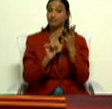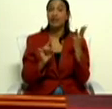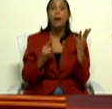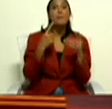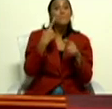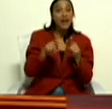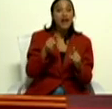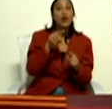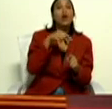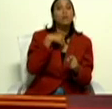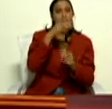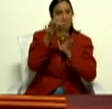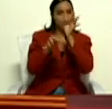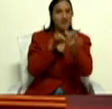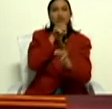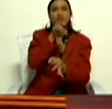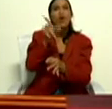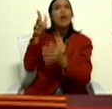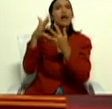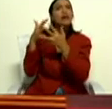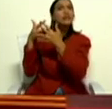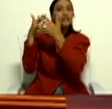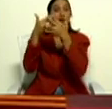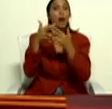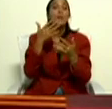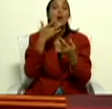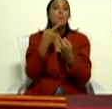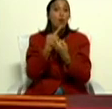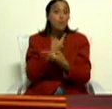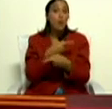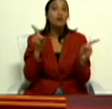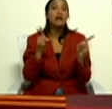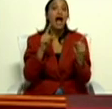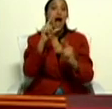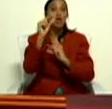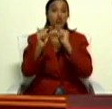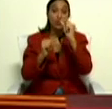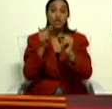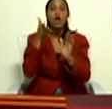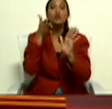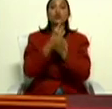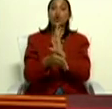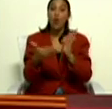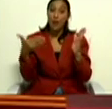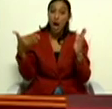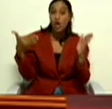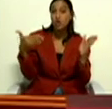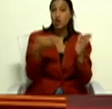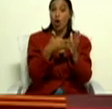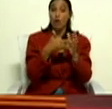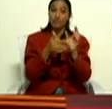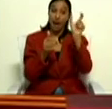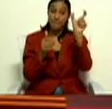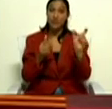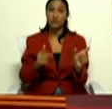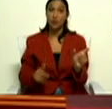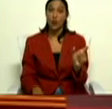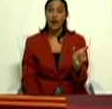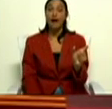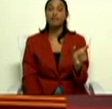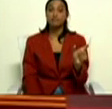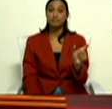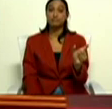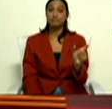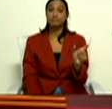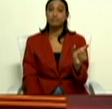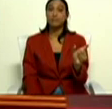Unidos, por publicar en redes o en Twitter amenazas, y las voy a mencionar, quiero